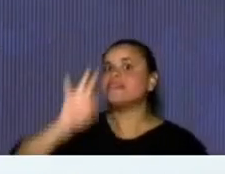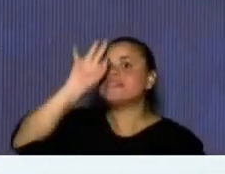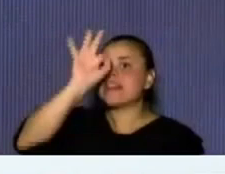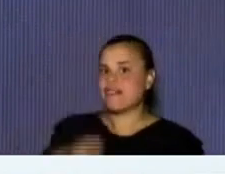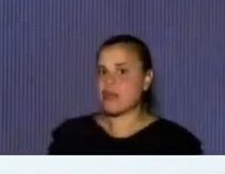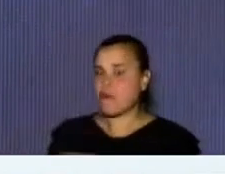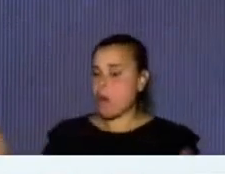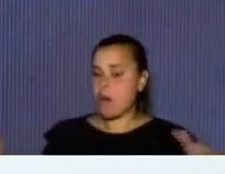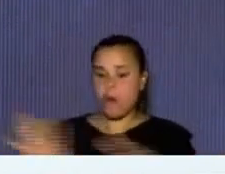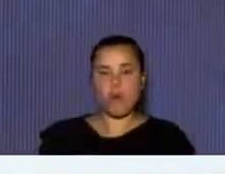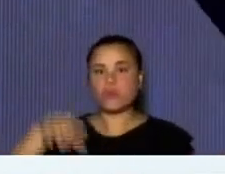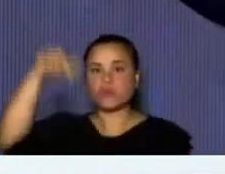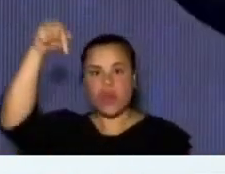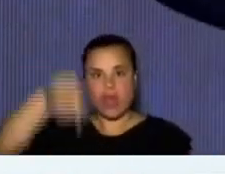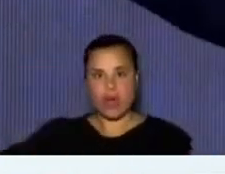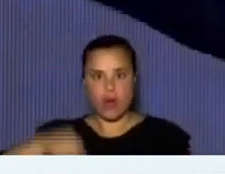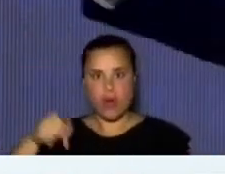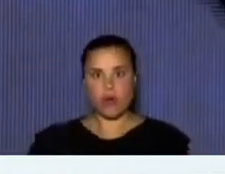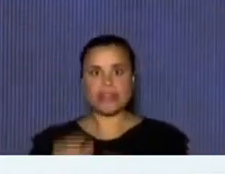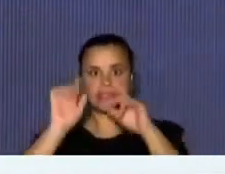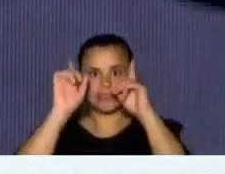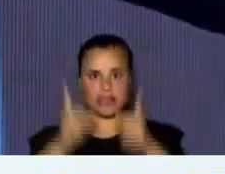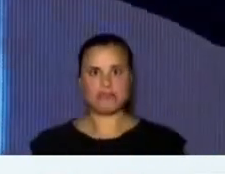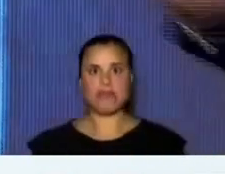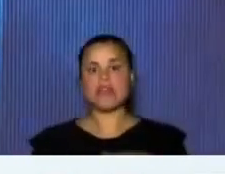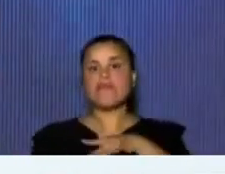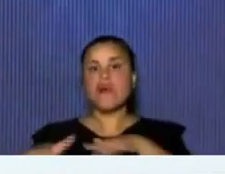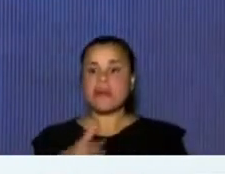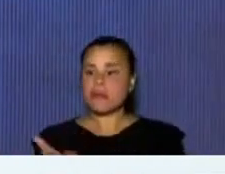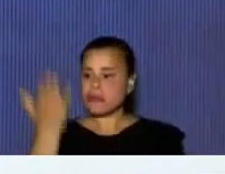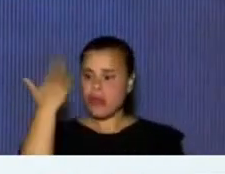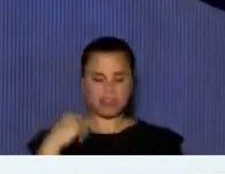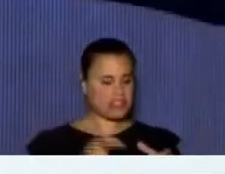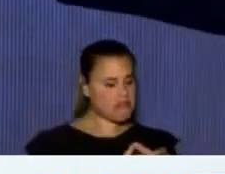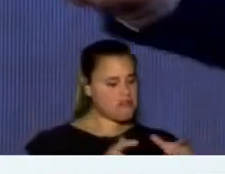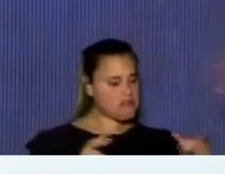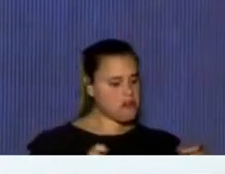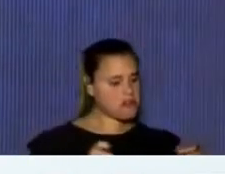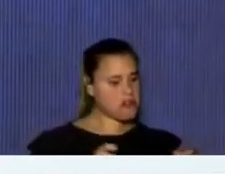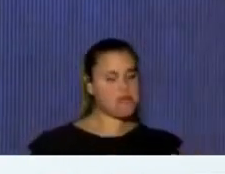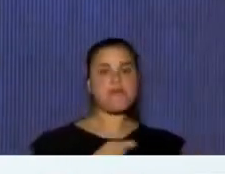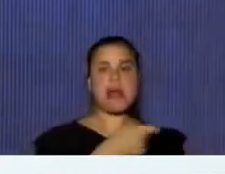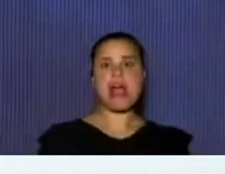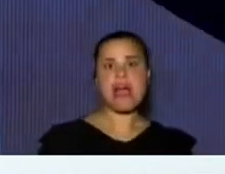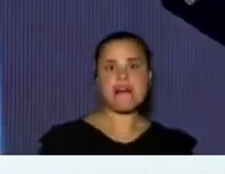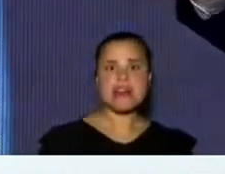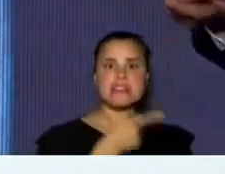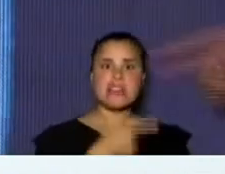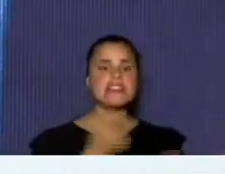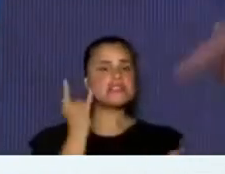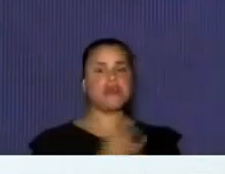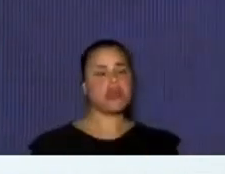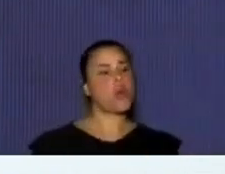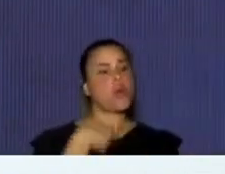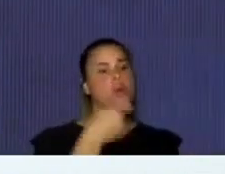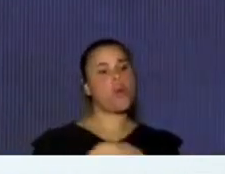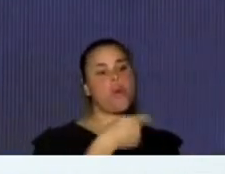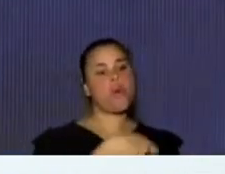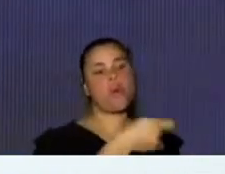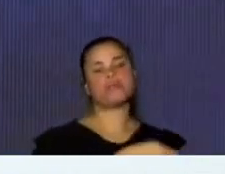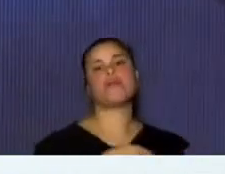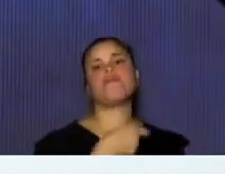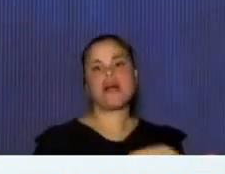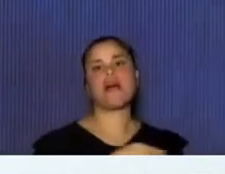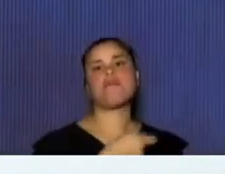también con las posibilidades que tiene Chaco para crecer en los últimos años. La verdad que ayer me acordaba, después de ese ataque artero de Esdero,